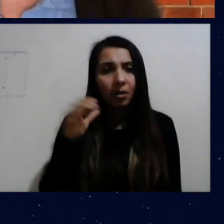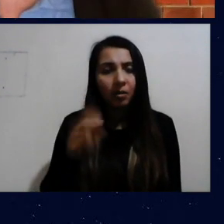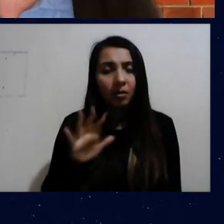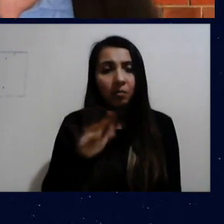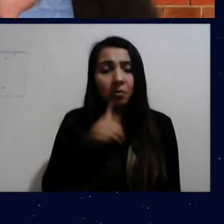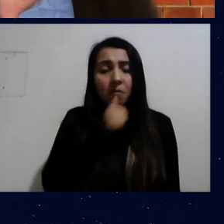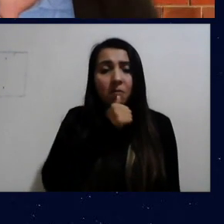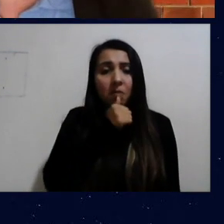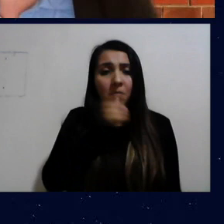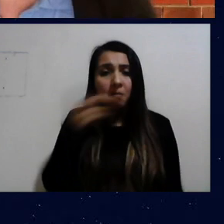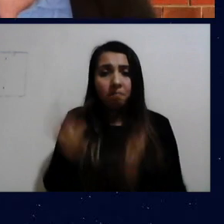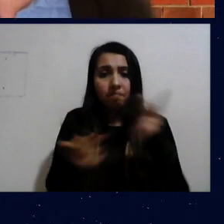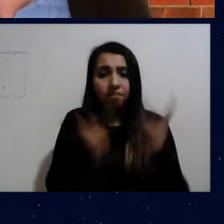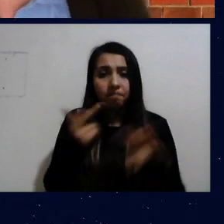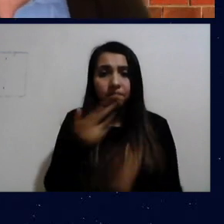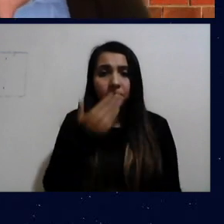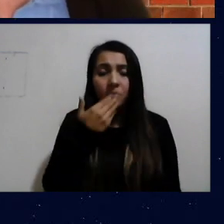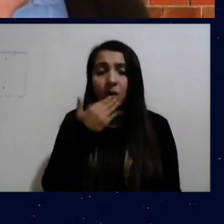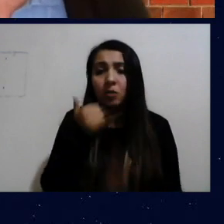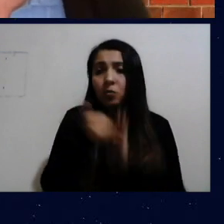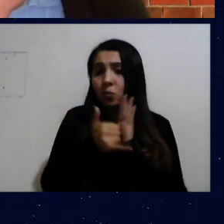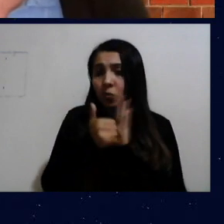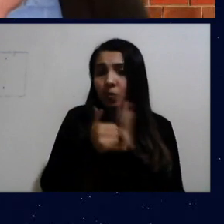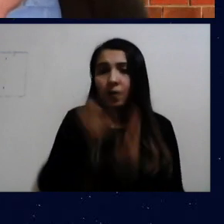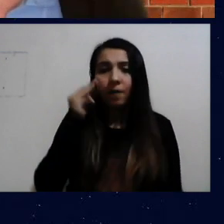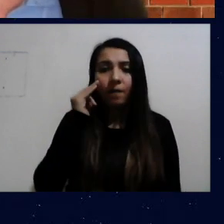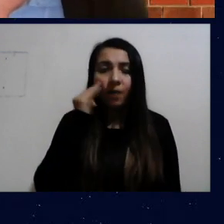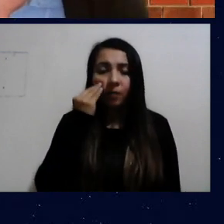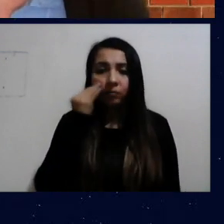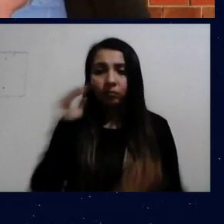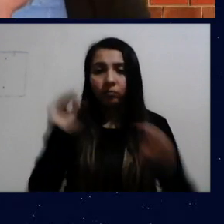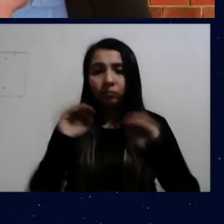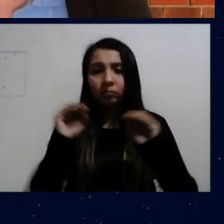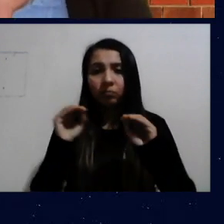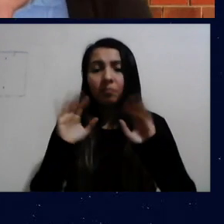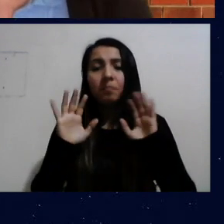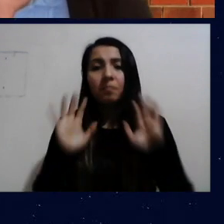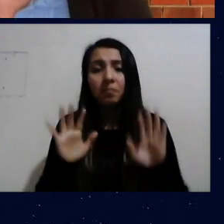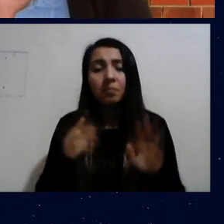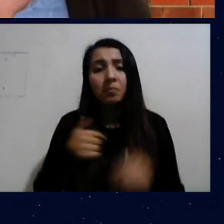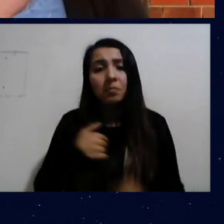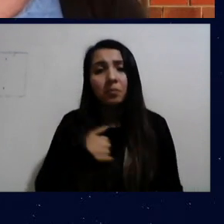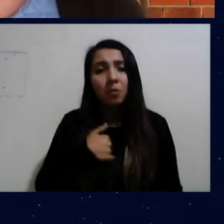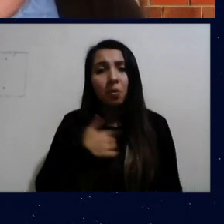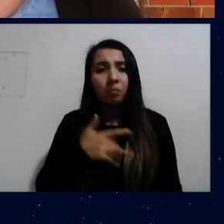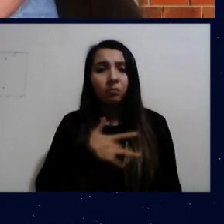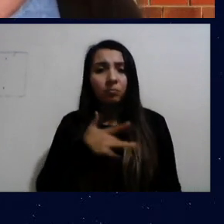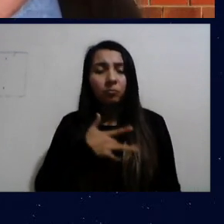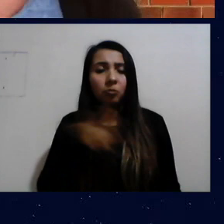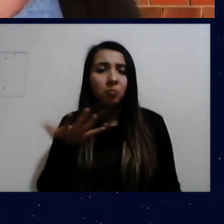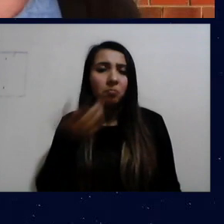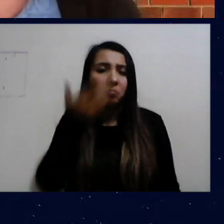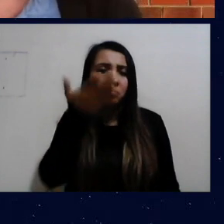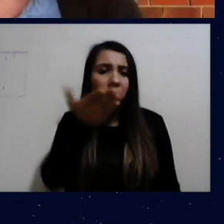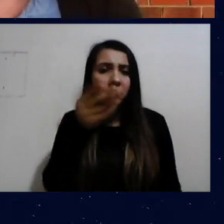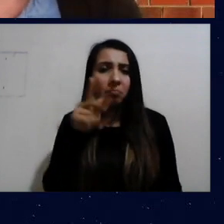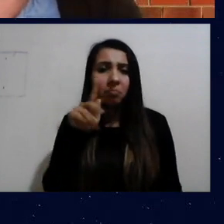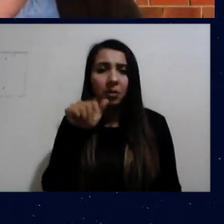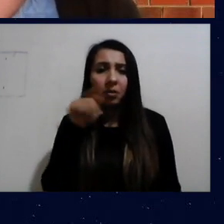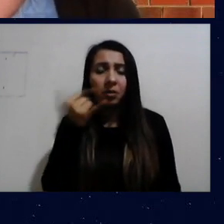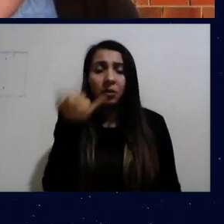que yo diría, Patti, que por favor hagas las preguntas que tienes, y si no aparecen más preguntas, yo haré también